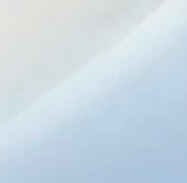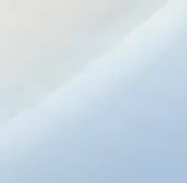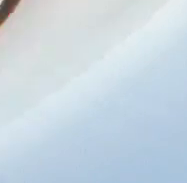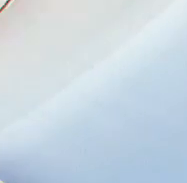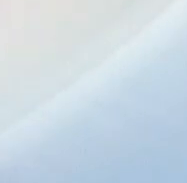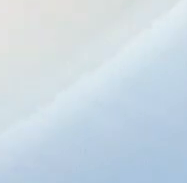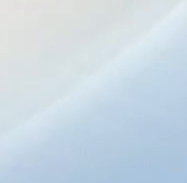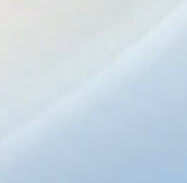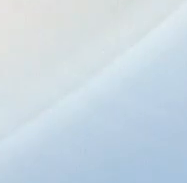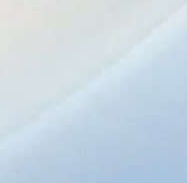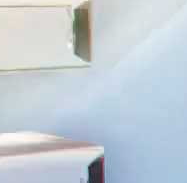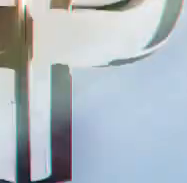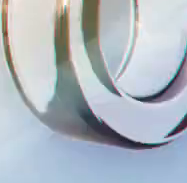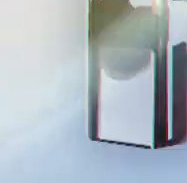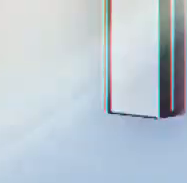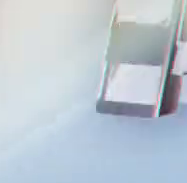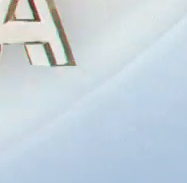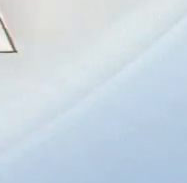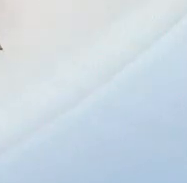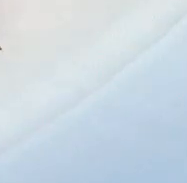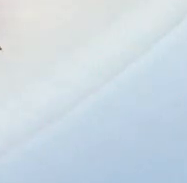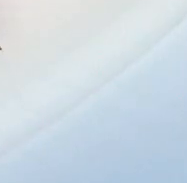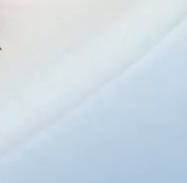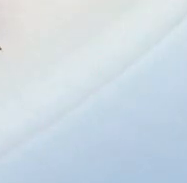y que dios me los bendiga